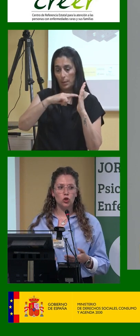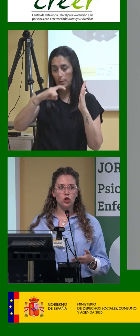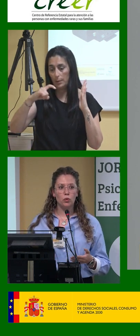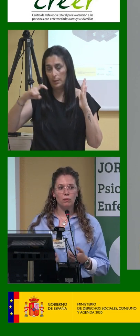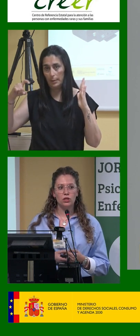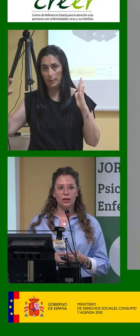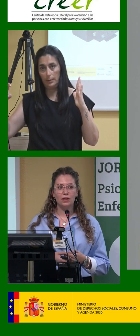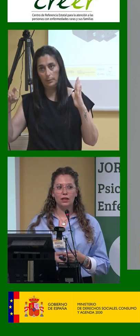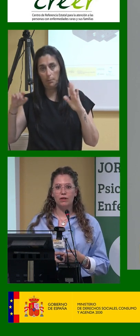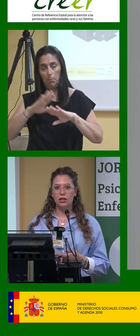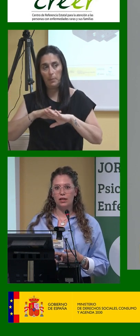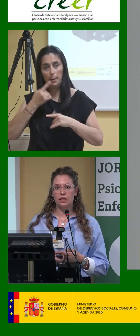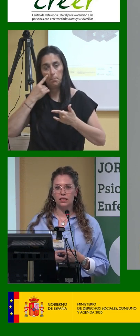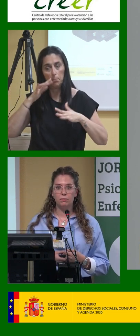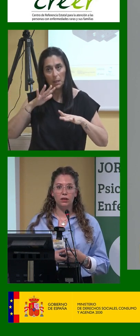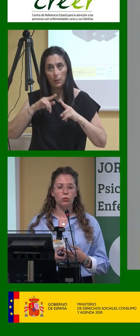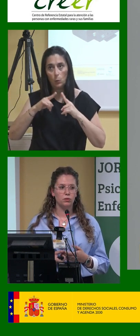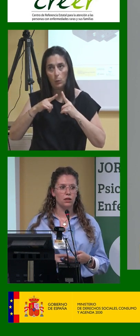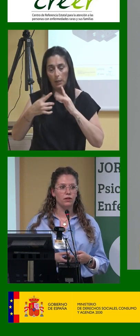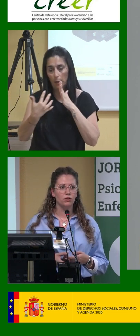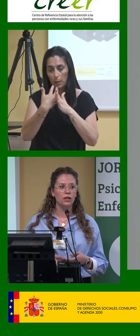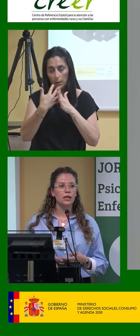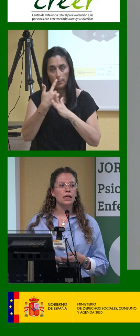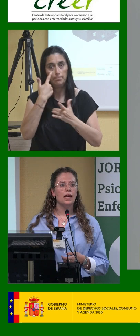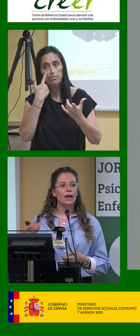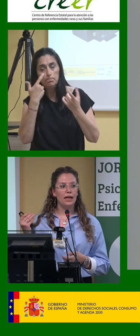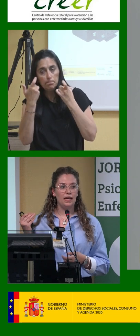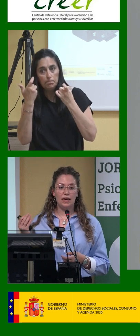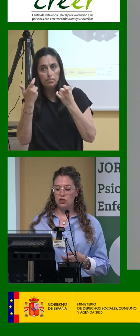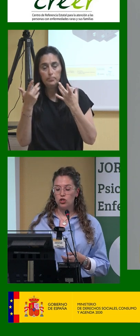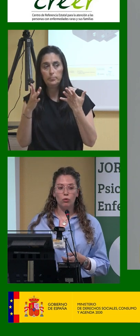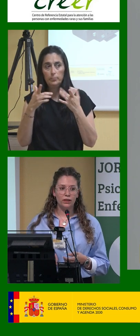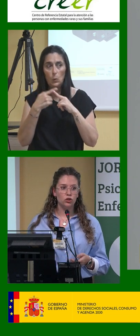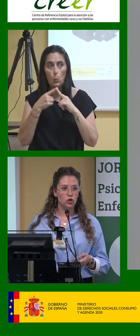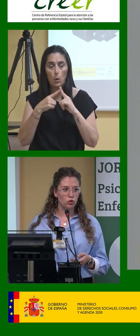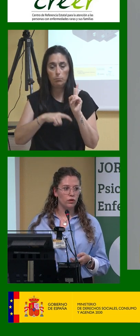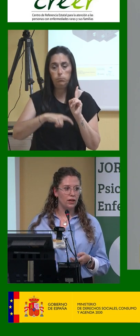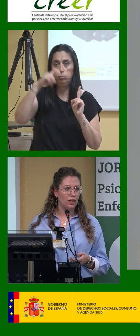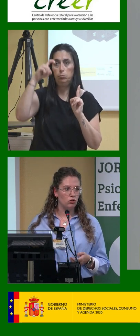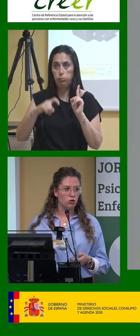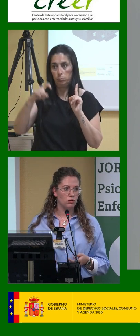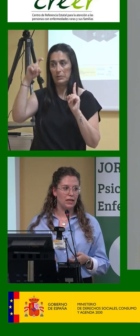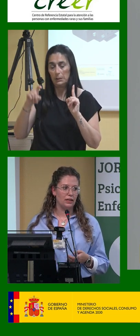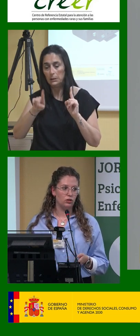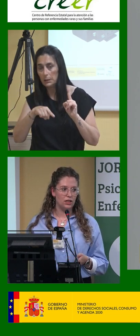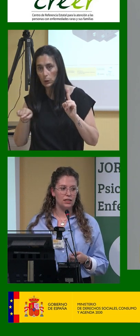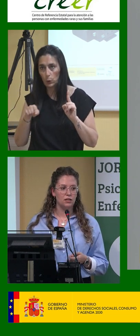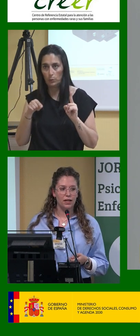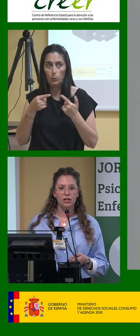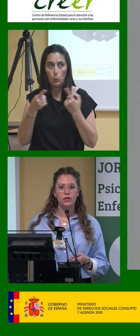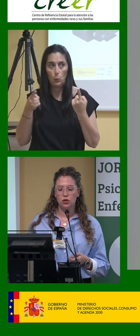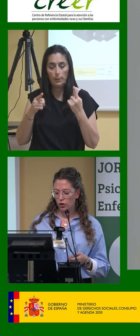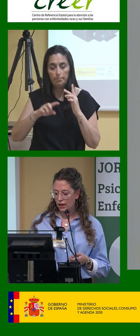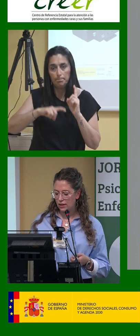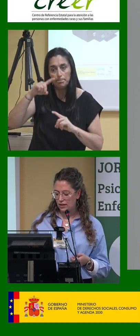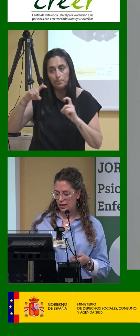y que nosotros podamos detectar a nivel descriptivo u observacional esos aumentos o no de los detectores y esas